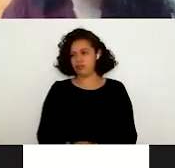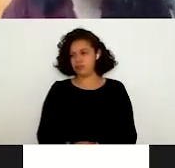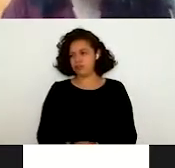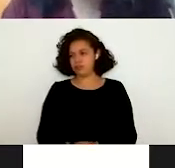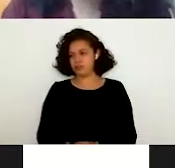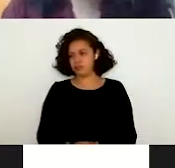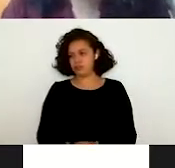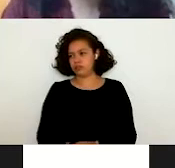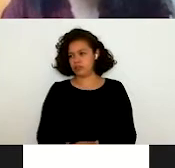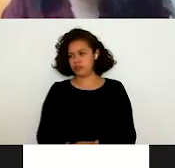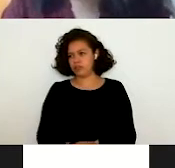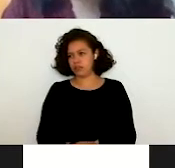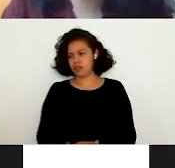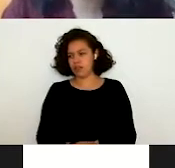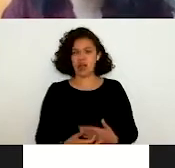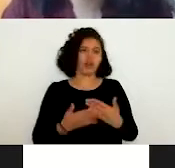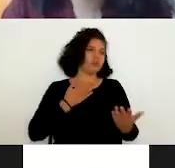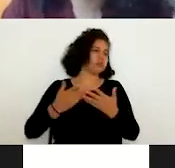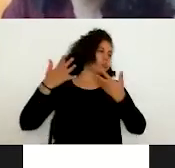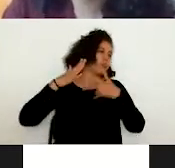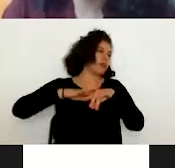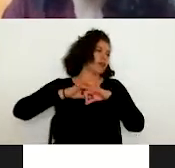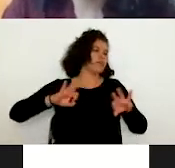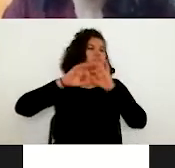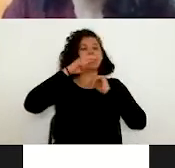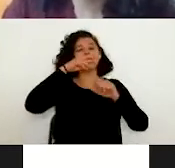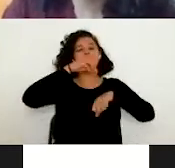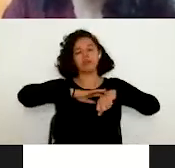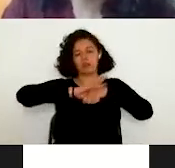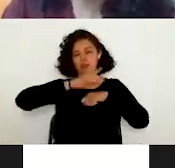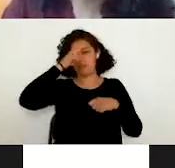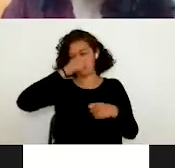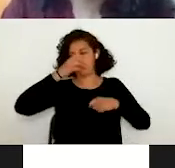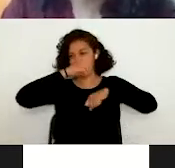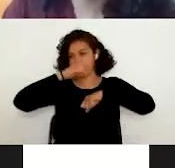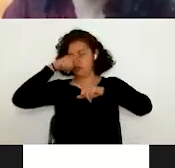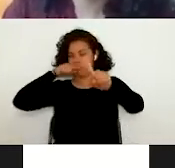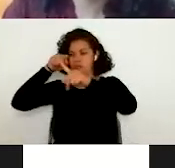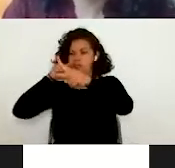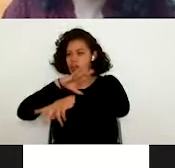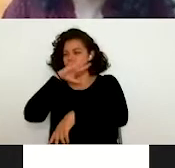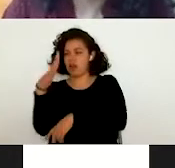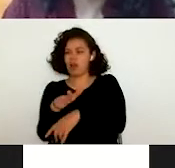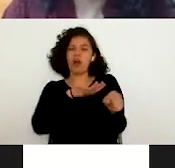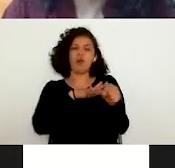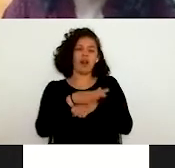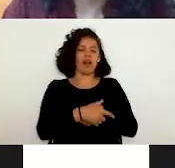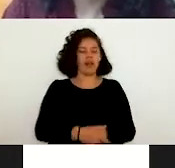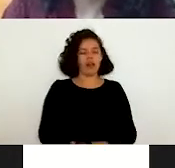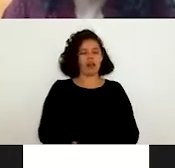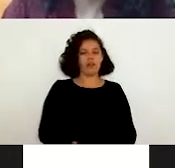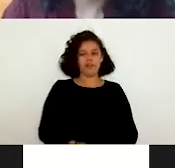acciones principales, qué otros verbos podríamos colocar para establecer un objetivo general?